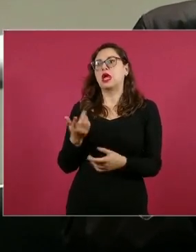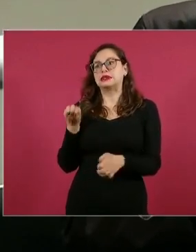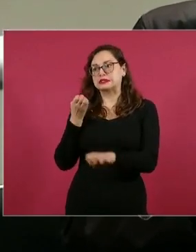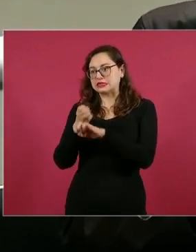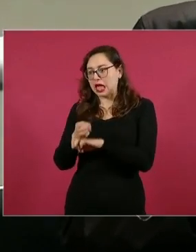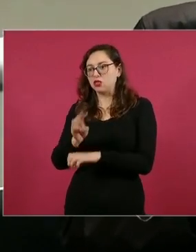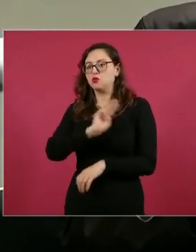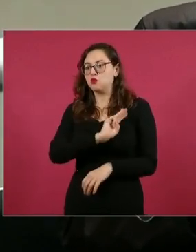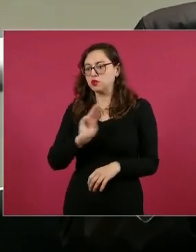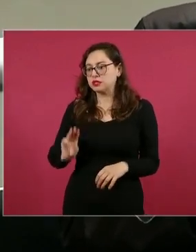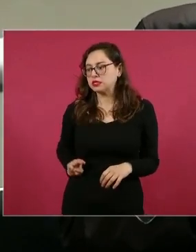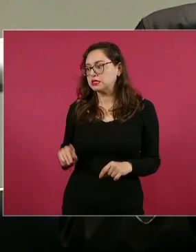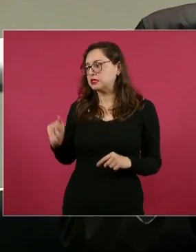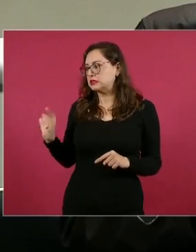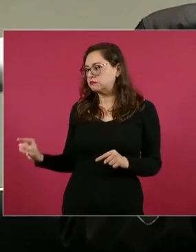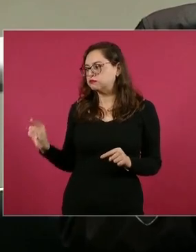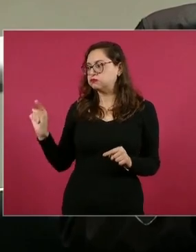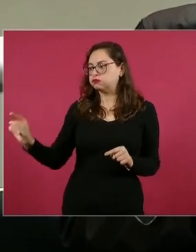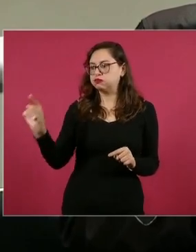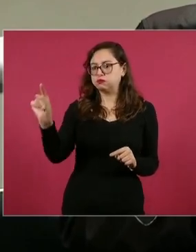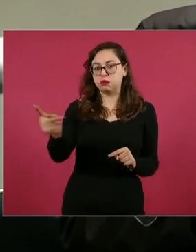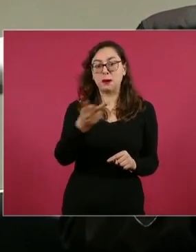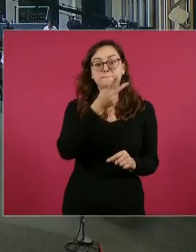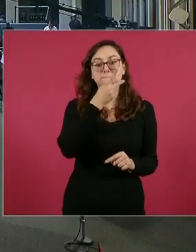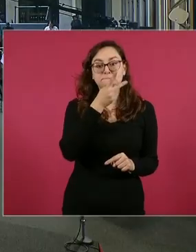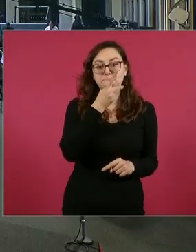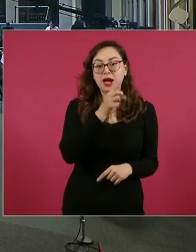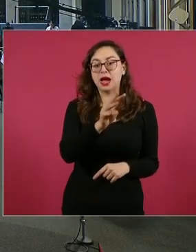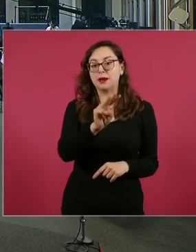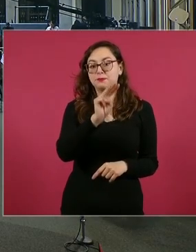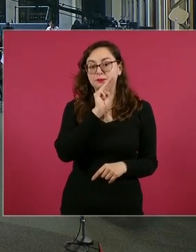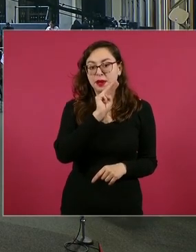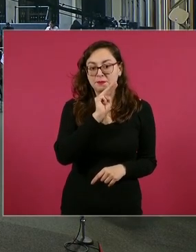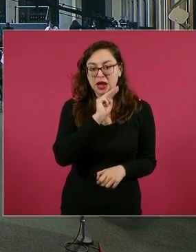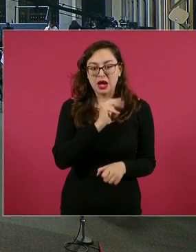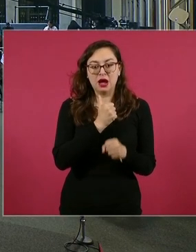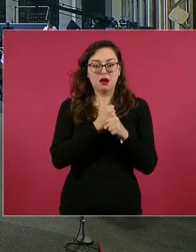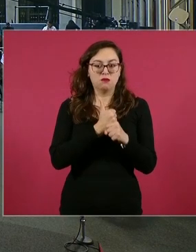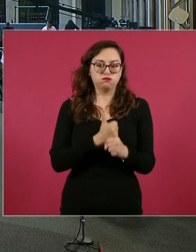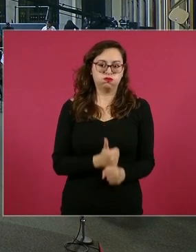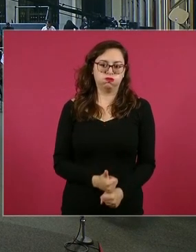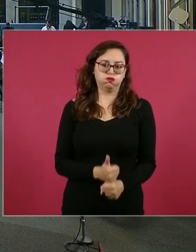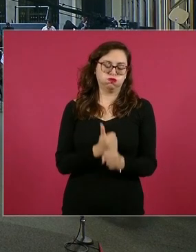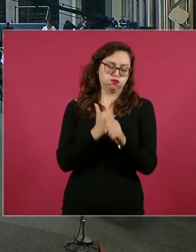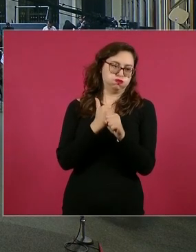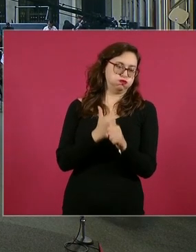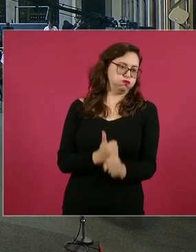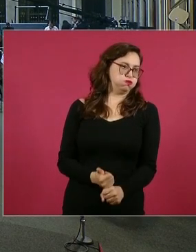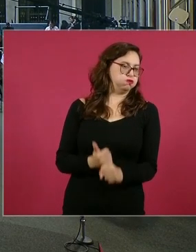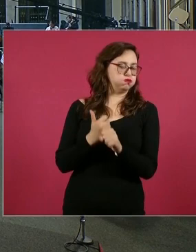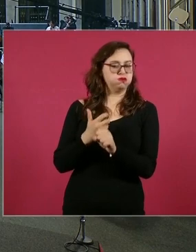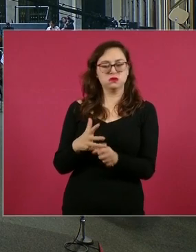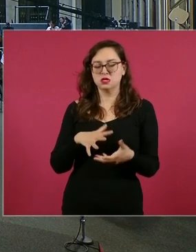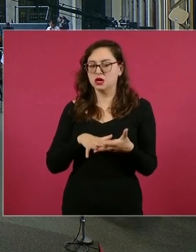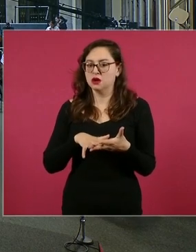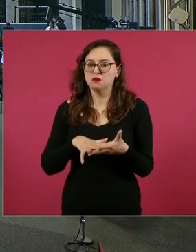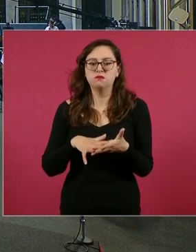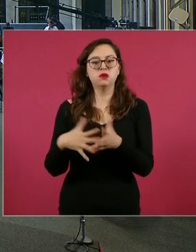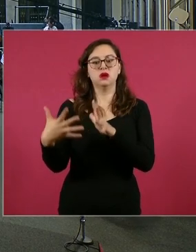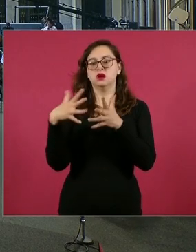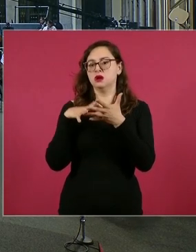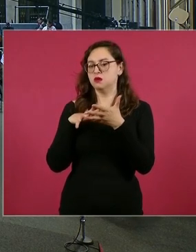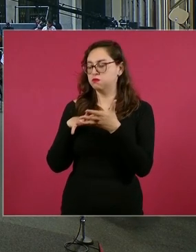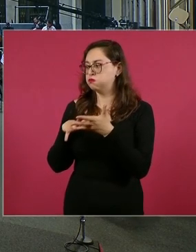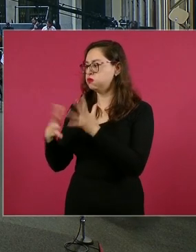y padres de familia son Víctimas de todo tipo de violencia pero en